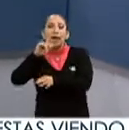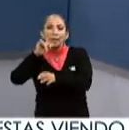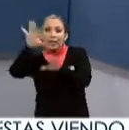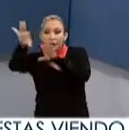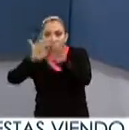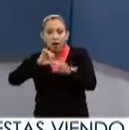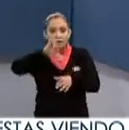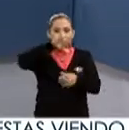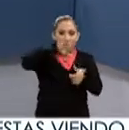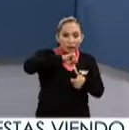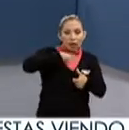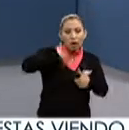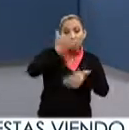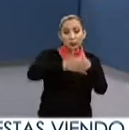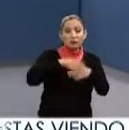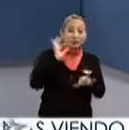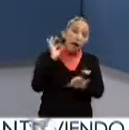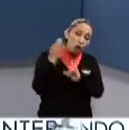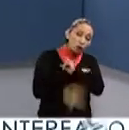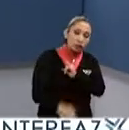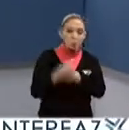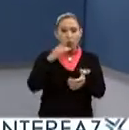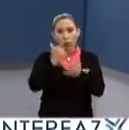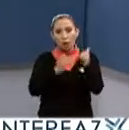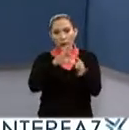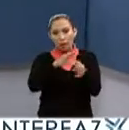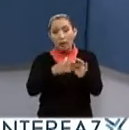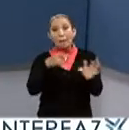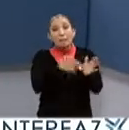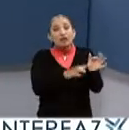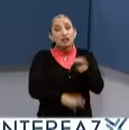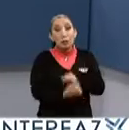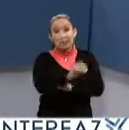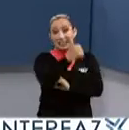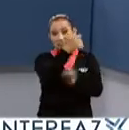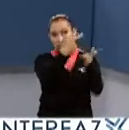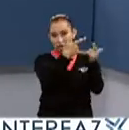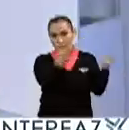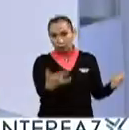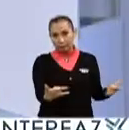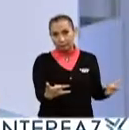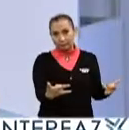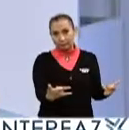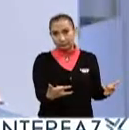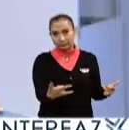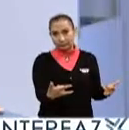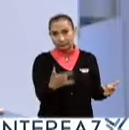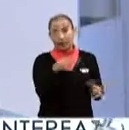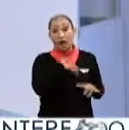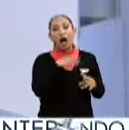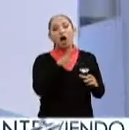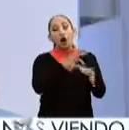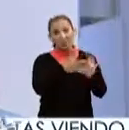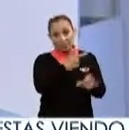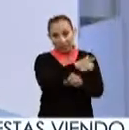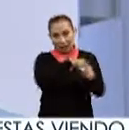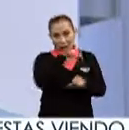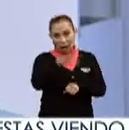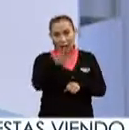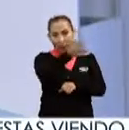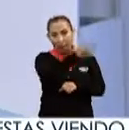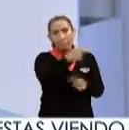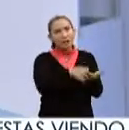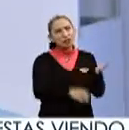panamericano, centroamericano, rumbo a los Juegos Olímpicos. Empezó en 1996 la historia, Omar. De las Olimpiadas Nacionales